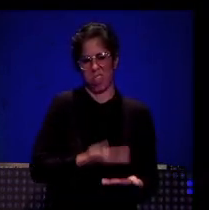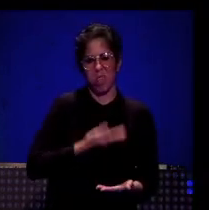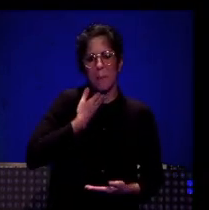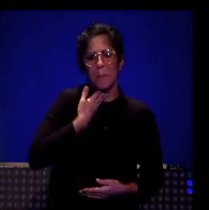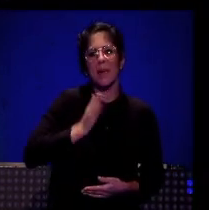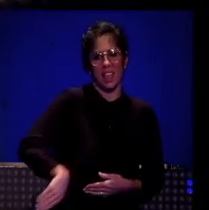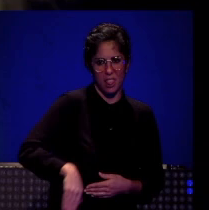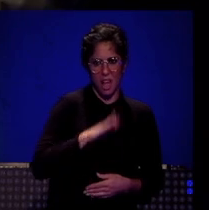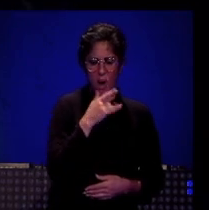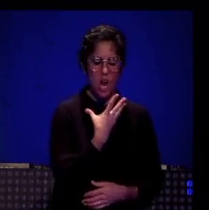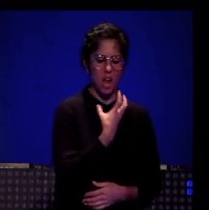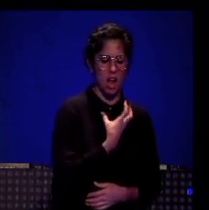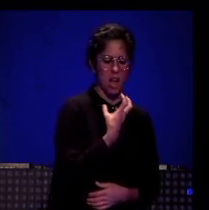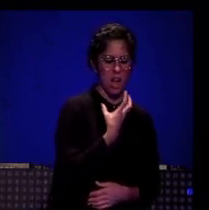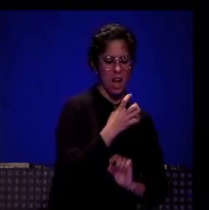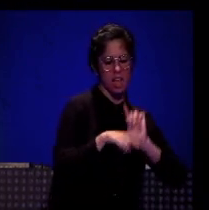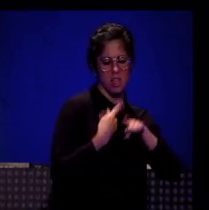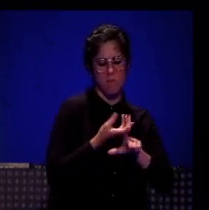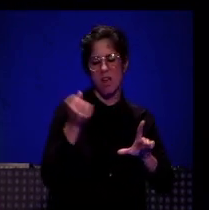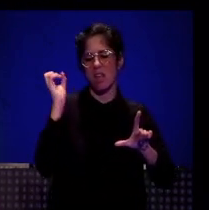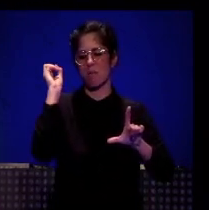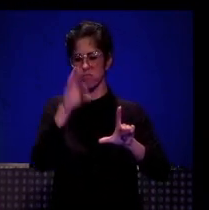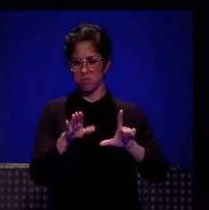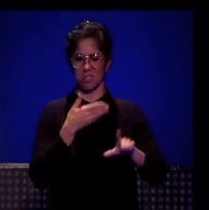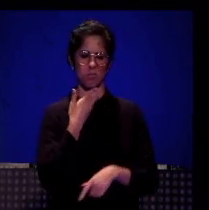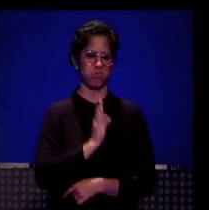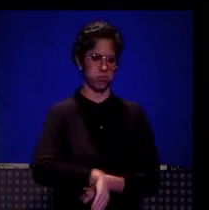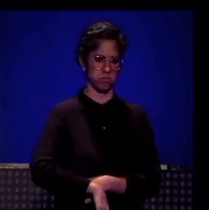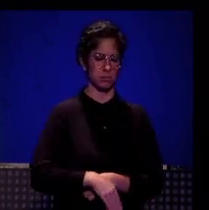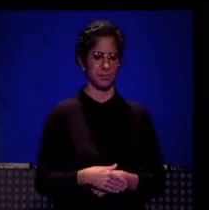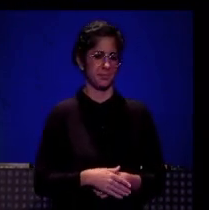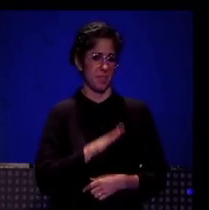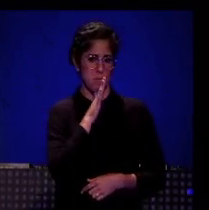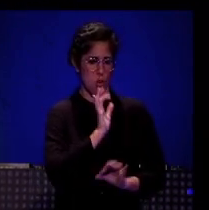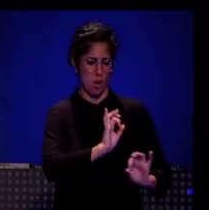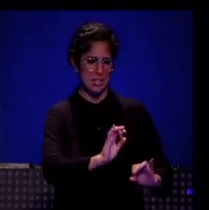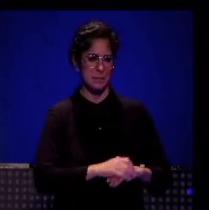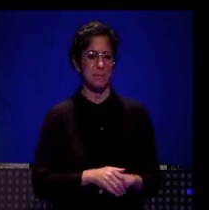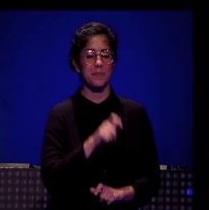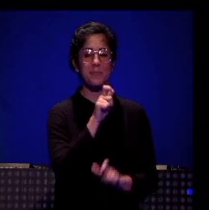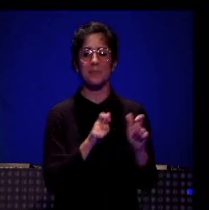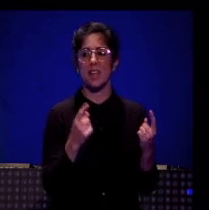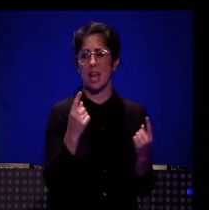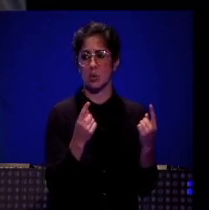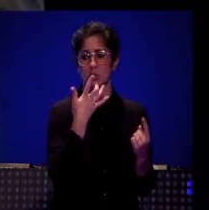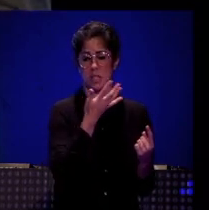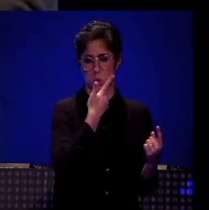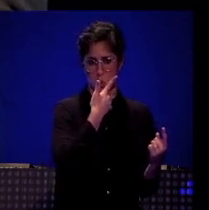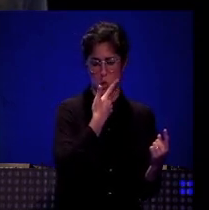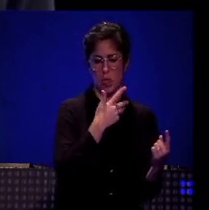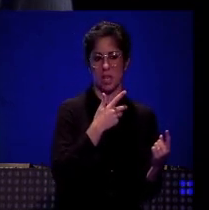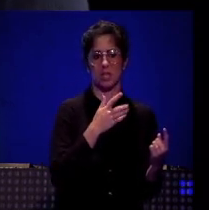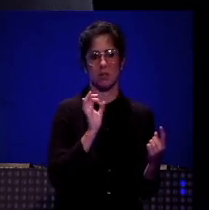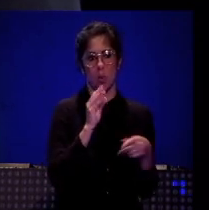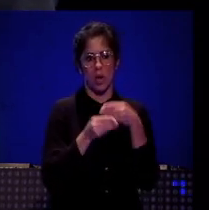ya fue fue la verdad que bien cuando alguno de vosotros conozcáis o penséis en podcast voy a lo mejor